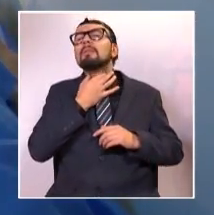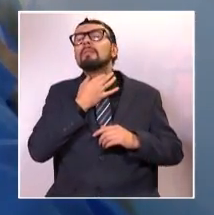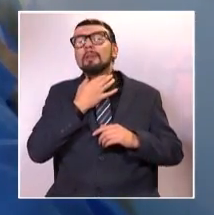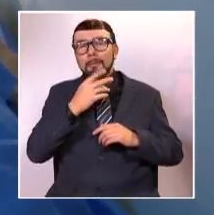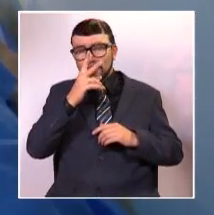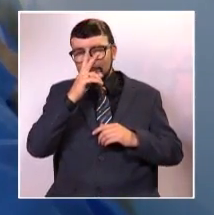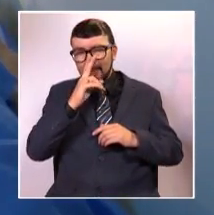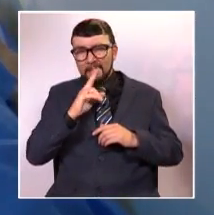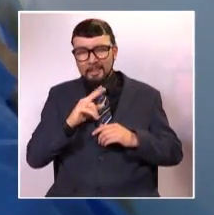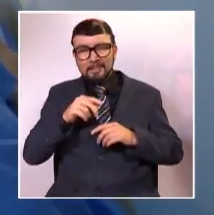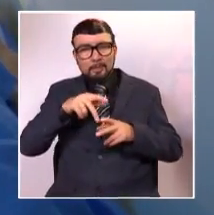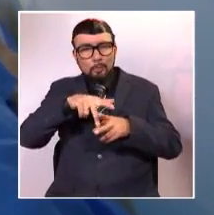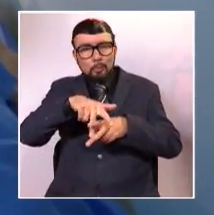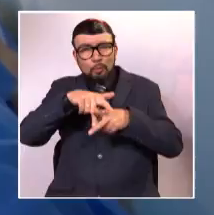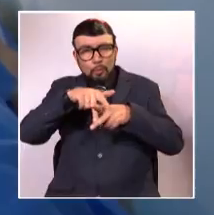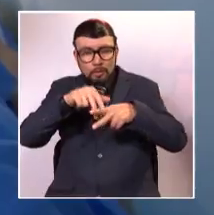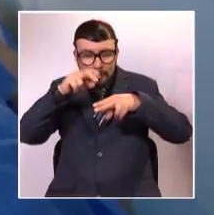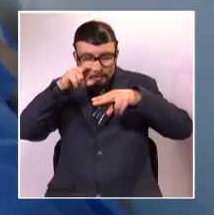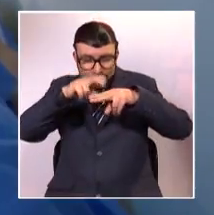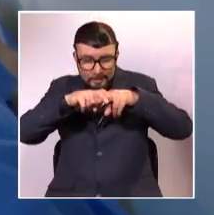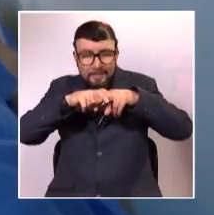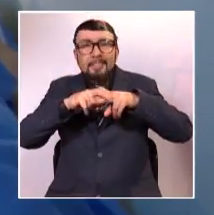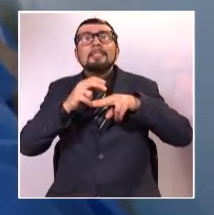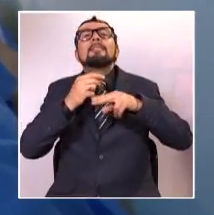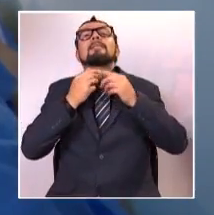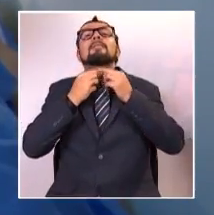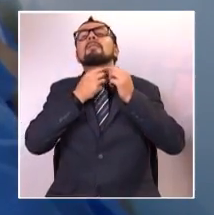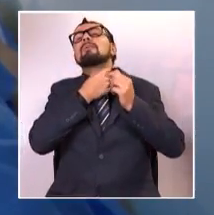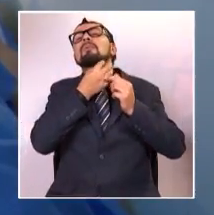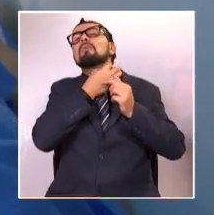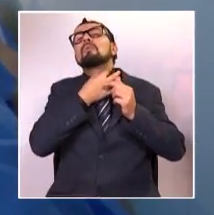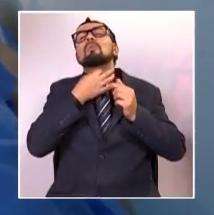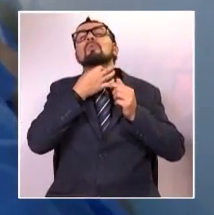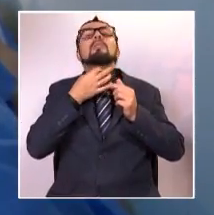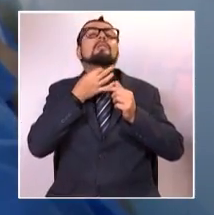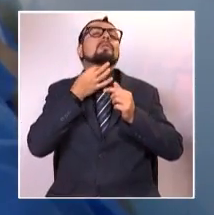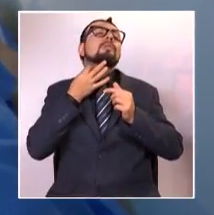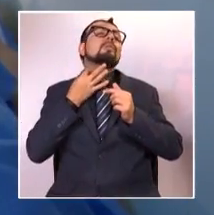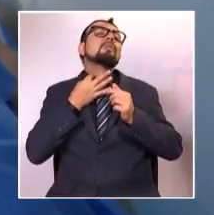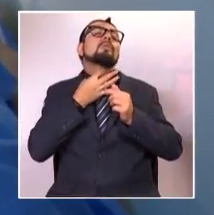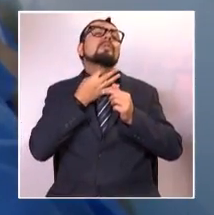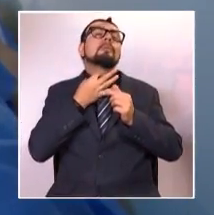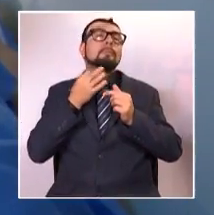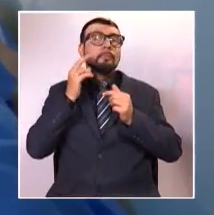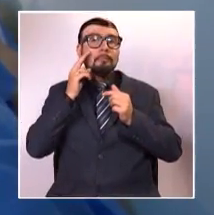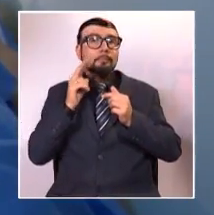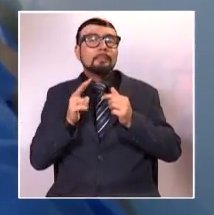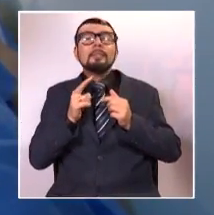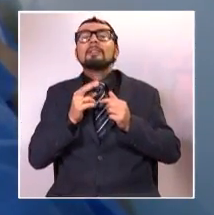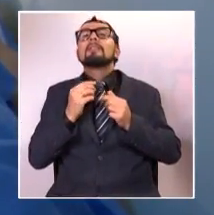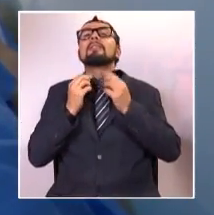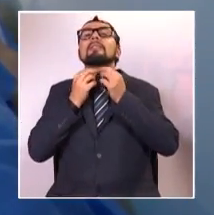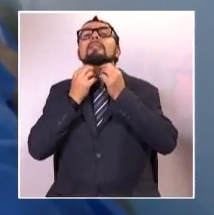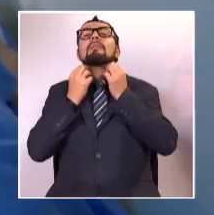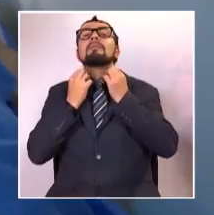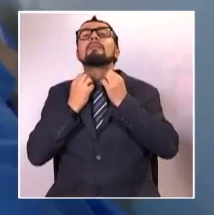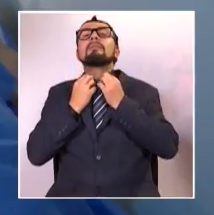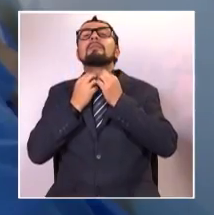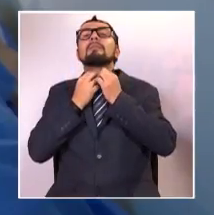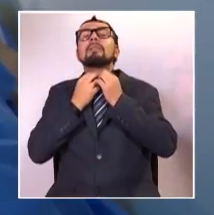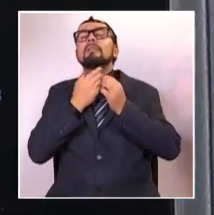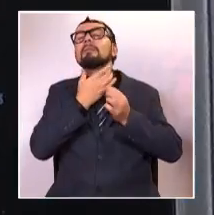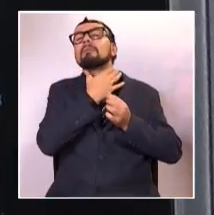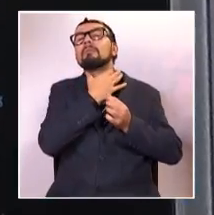Aquí están los lóbulos, el lóbulo derecho, esta es la parte del istmo que va hacia alrededor de la